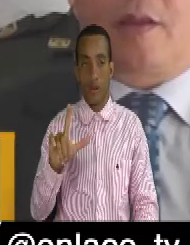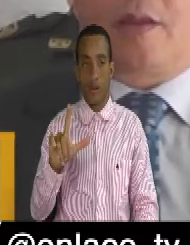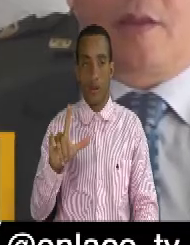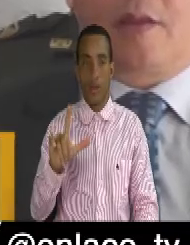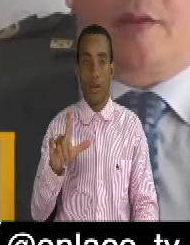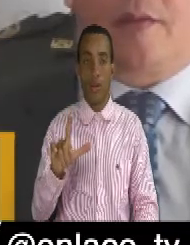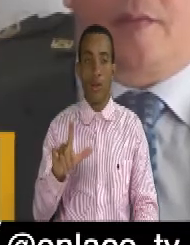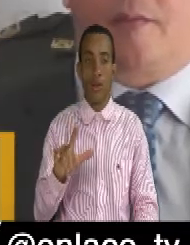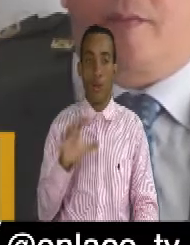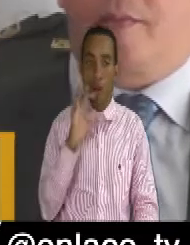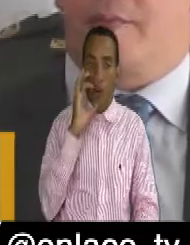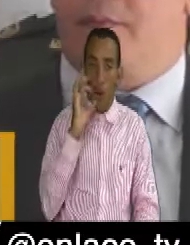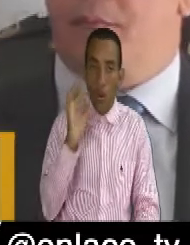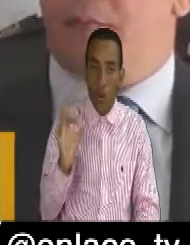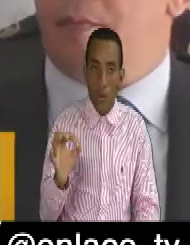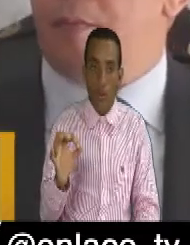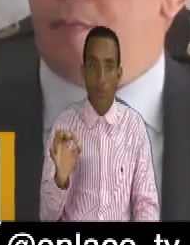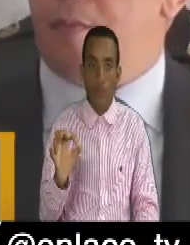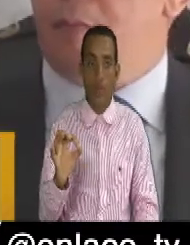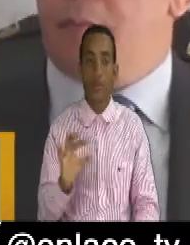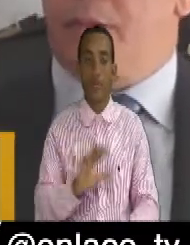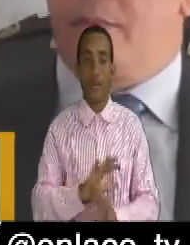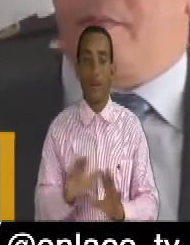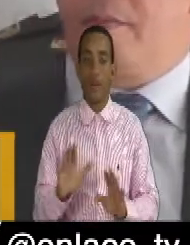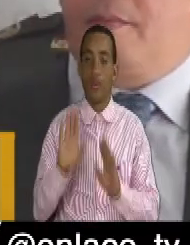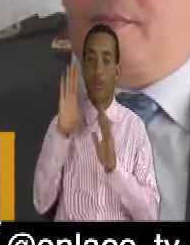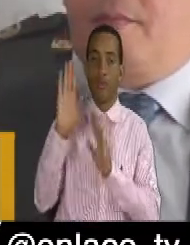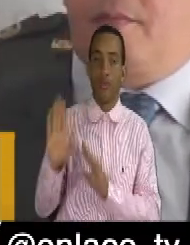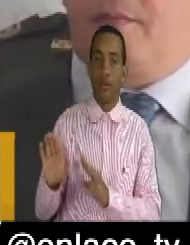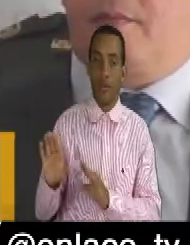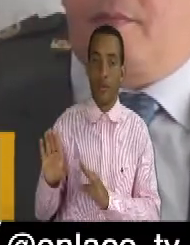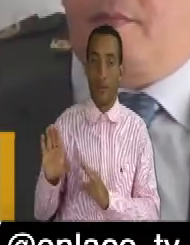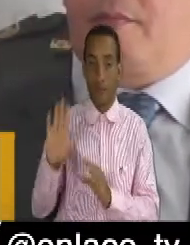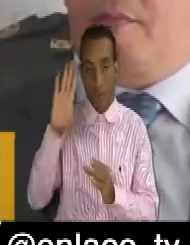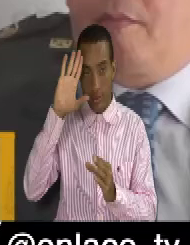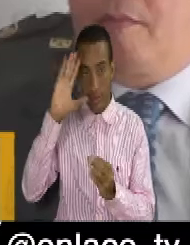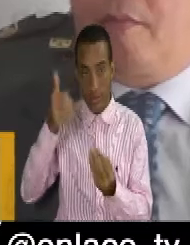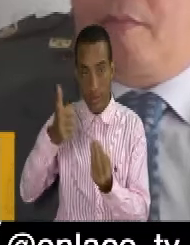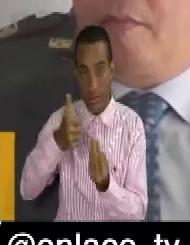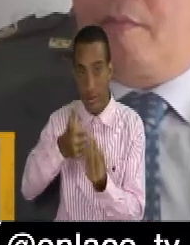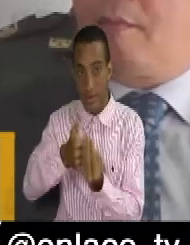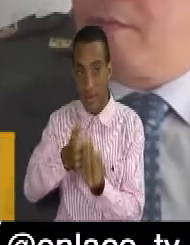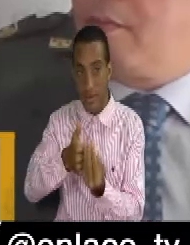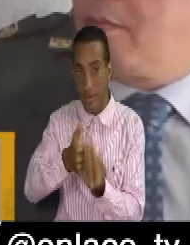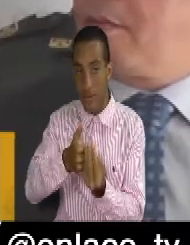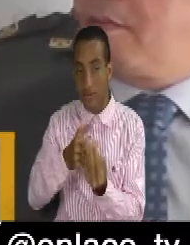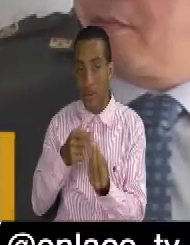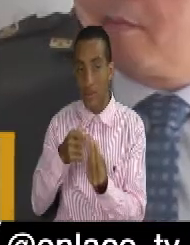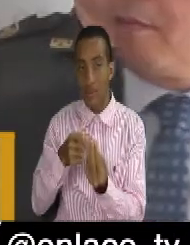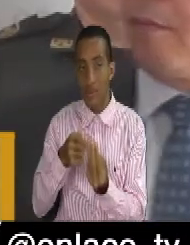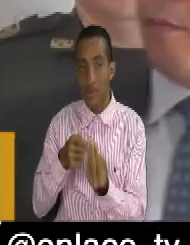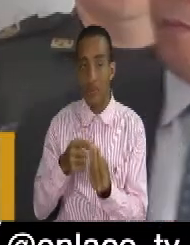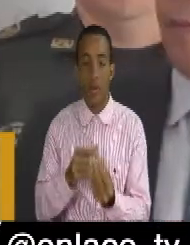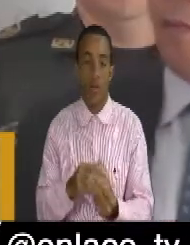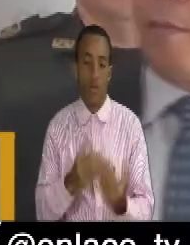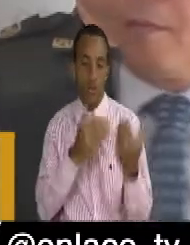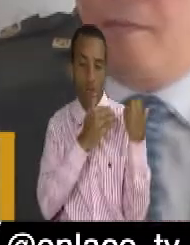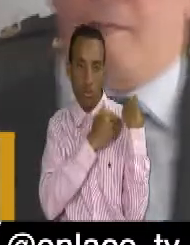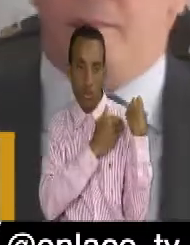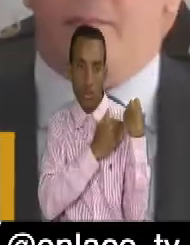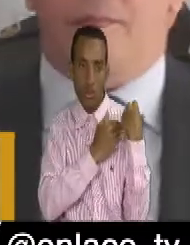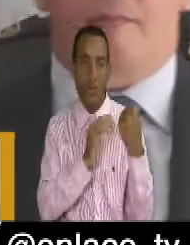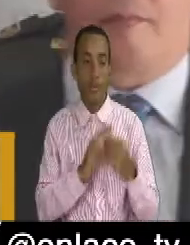sujeto era el delegado del Frente de Guerra Nororiental para dar cumplimiento, de acuerdo a